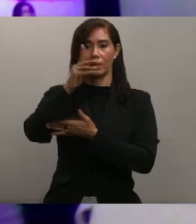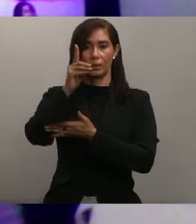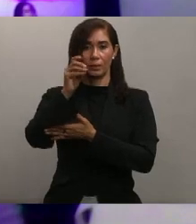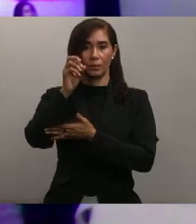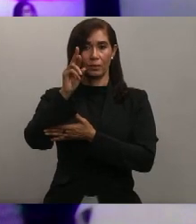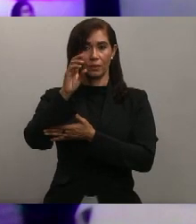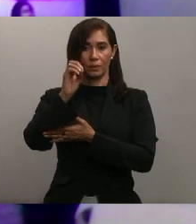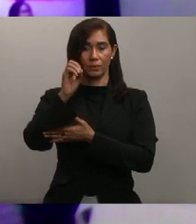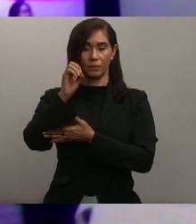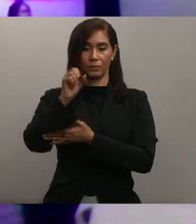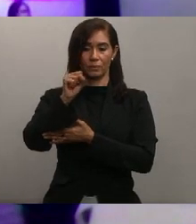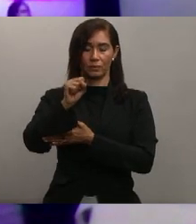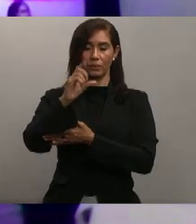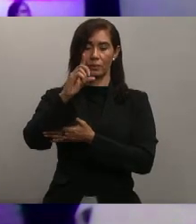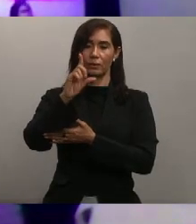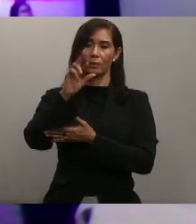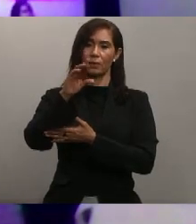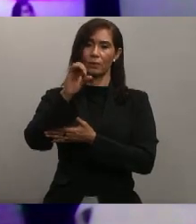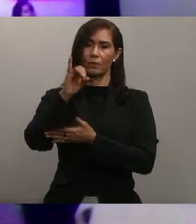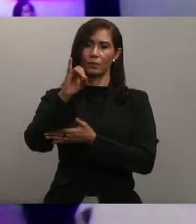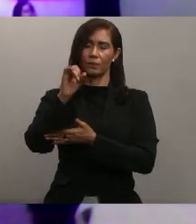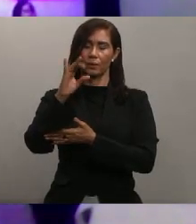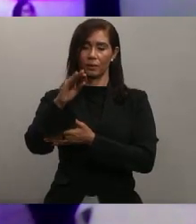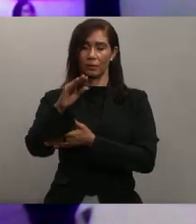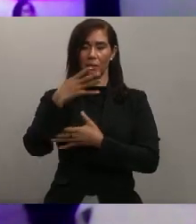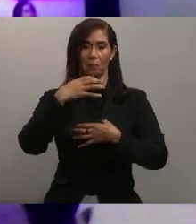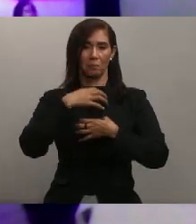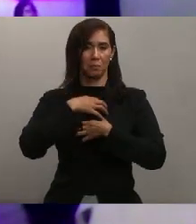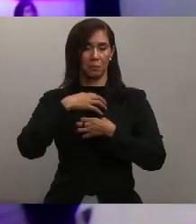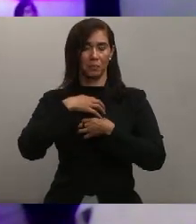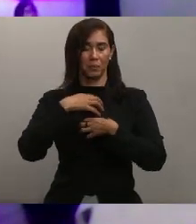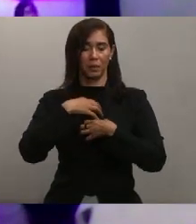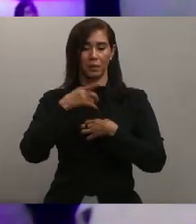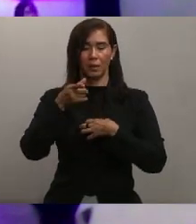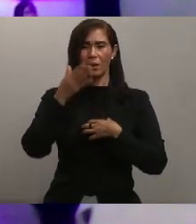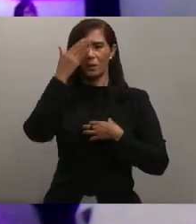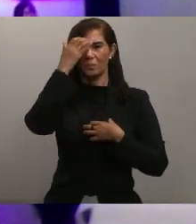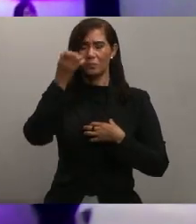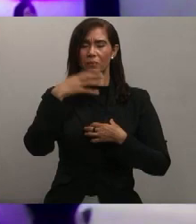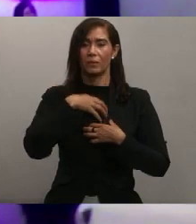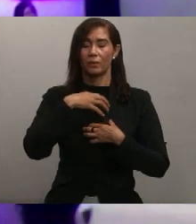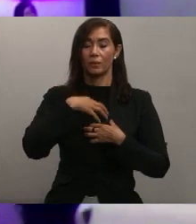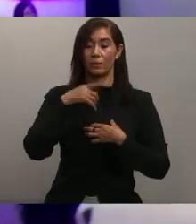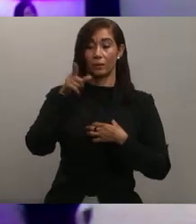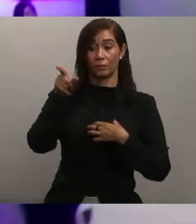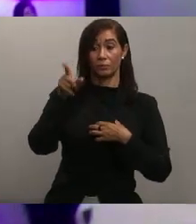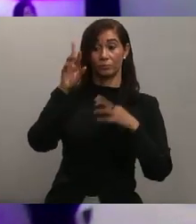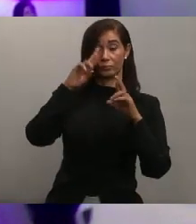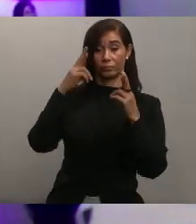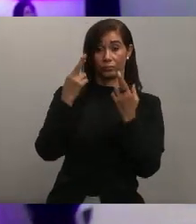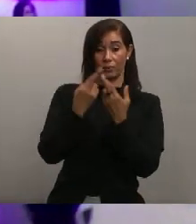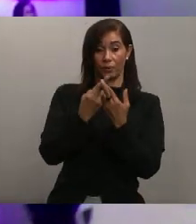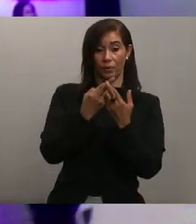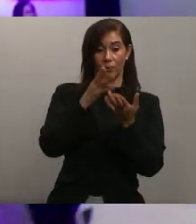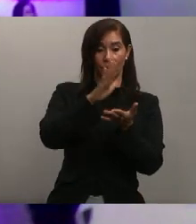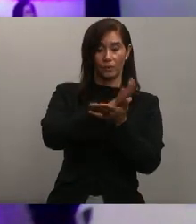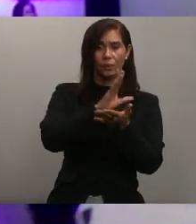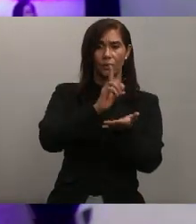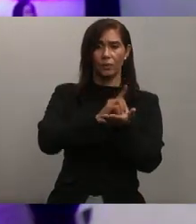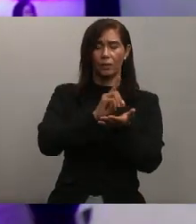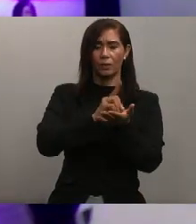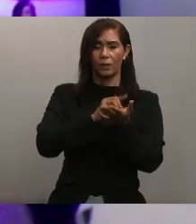coronavirus. ¿Por qué hacen ellos este anuncio? En las reuniones que usted ha participado con ellos, ha sostenido con ellos, ¿le ha manifestado